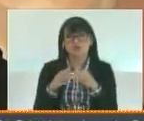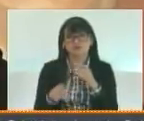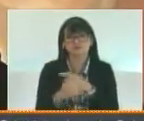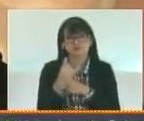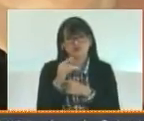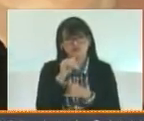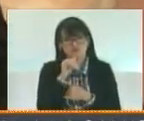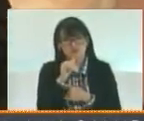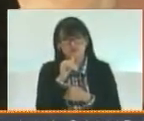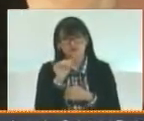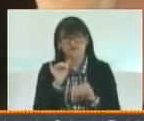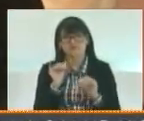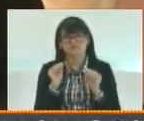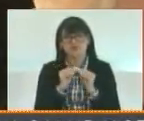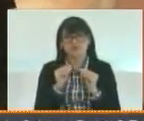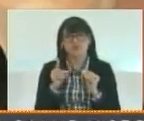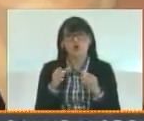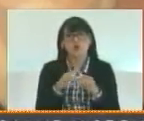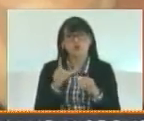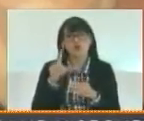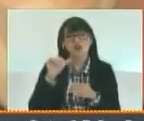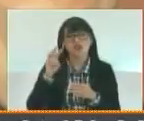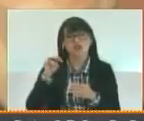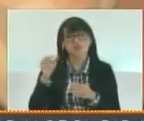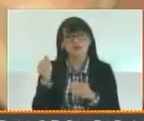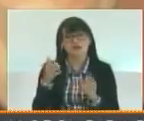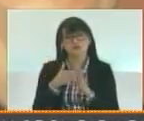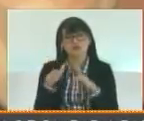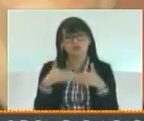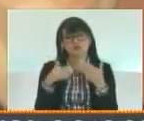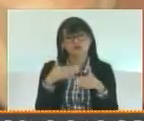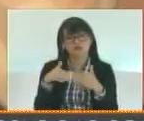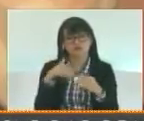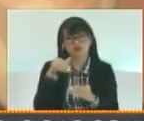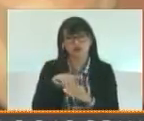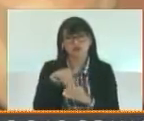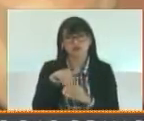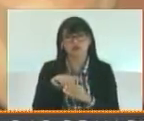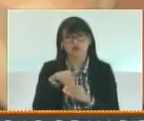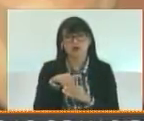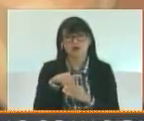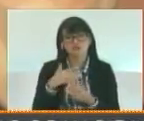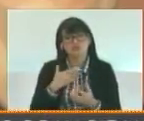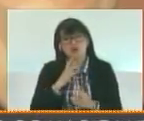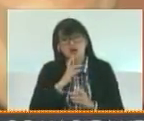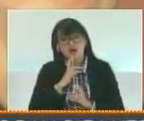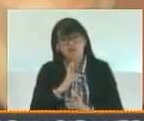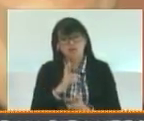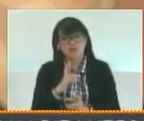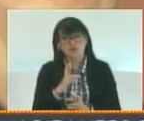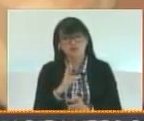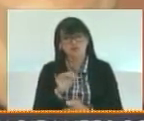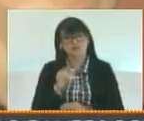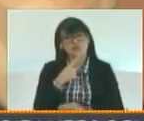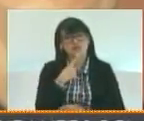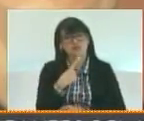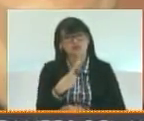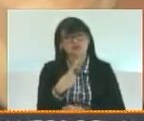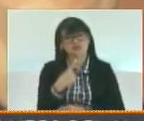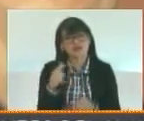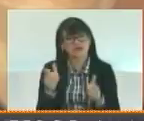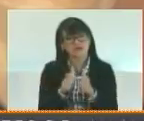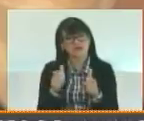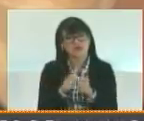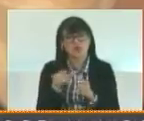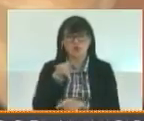en este denominado Grupo de Lima en cuanto al proceso electoral, y quisiera su respuesta a lo que ellos decían en la reunión que